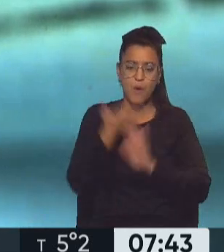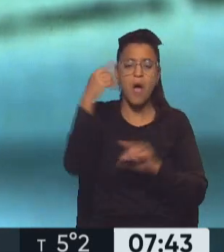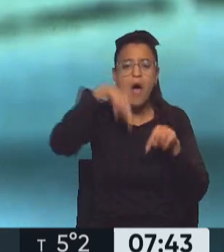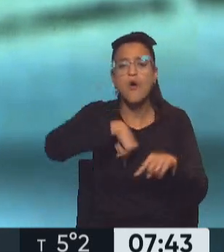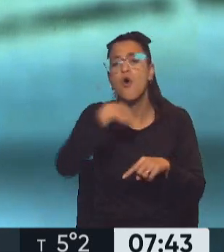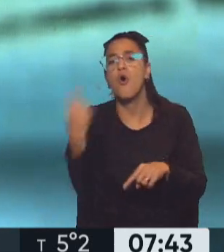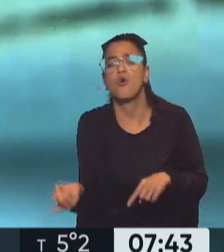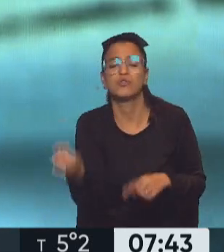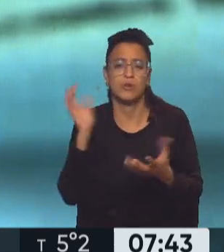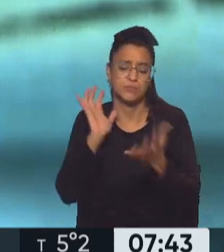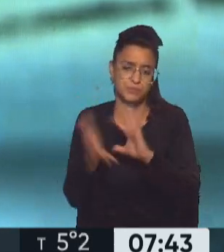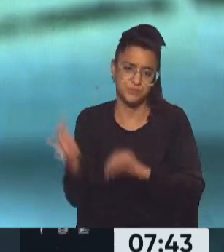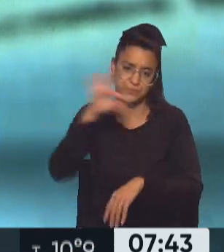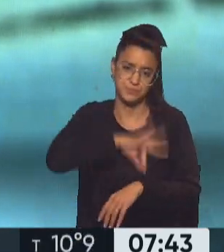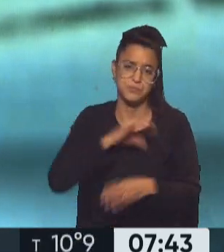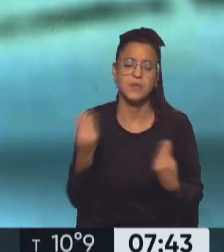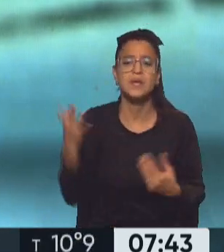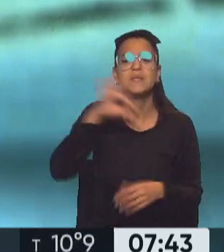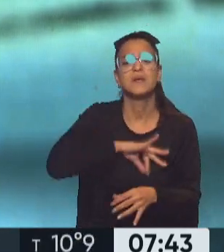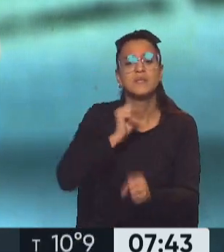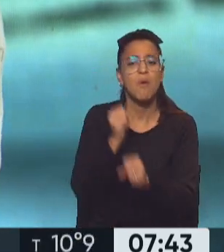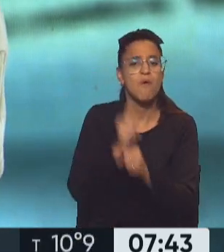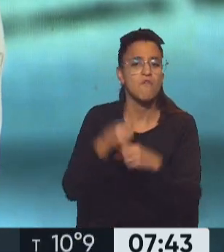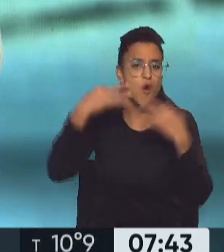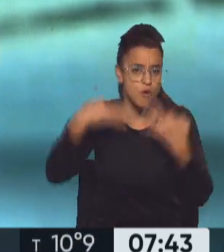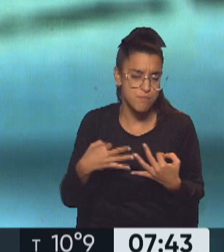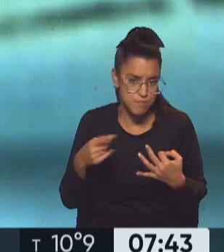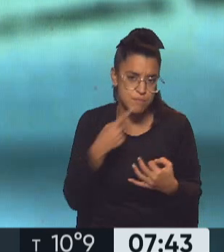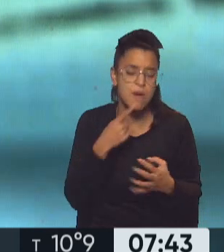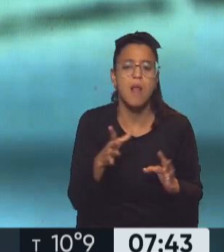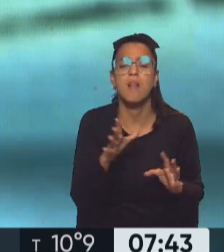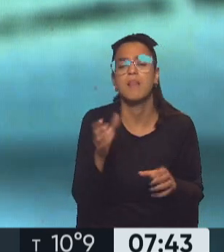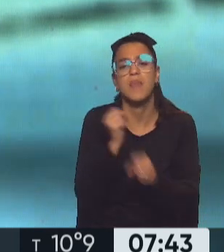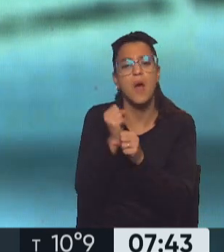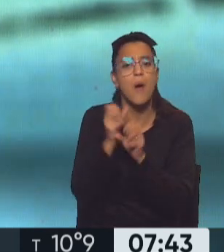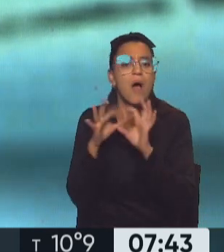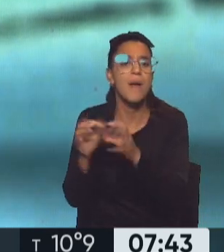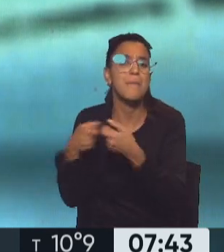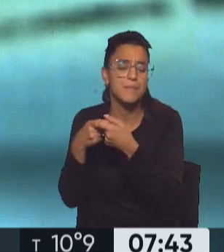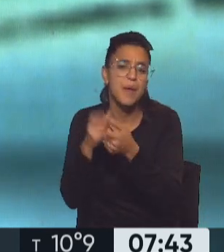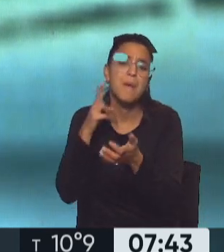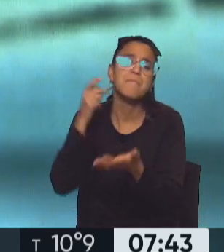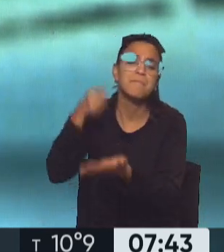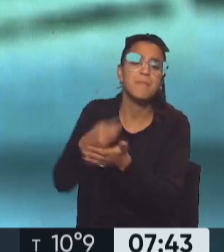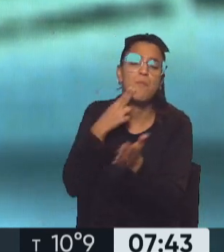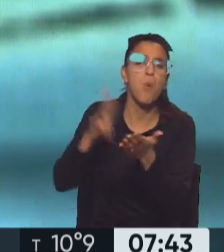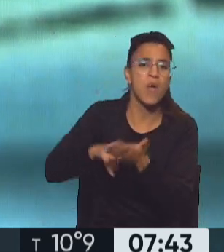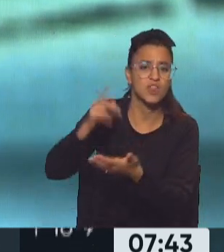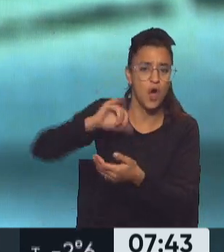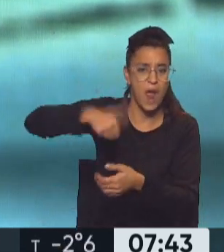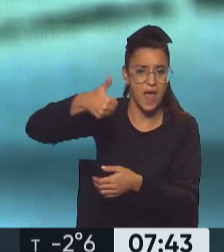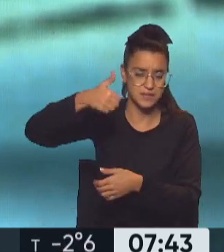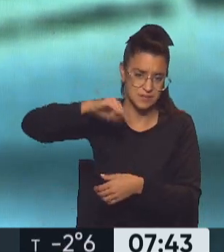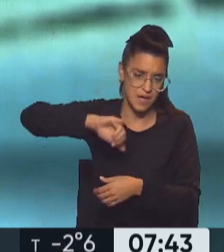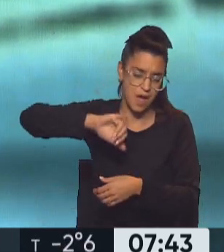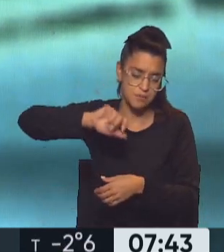que ir a otro tipo del salario, el salario de los trabajadores formales en relación de dependencia que pagan el impuesto a las ganancias. Sí. ¿Y ahí qué